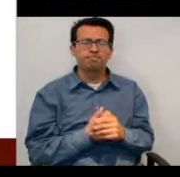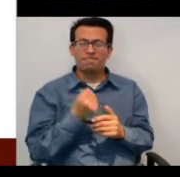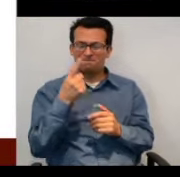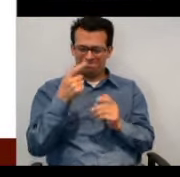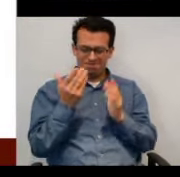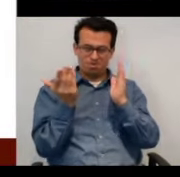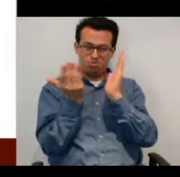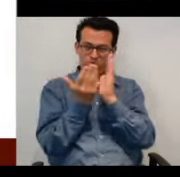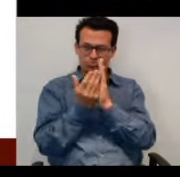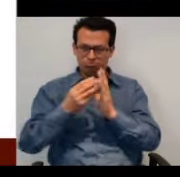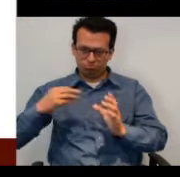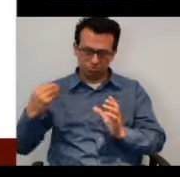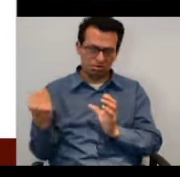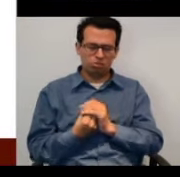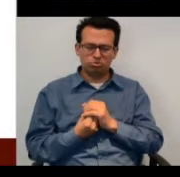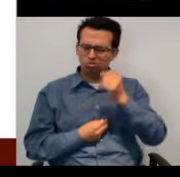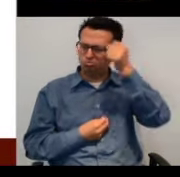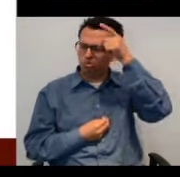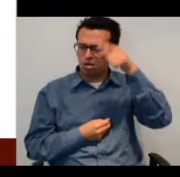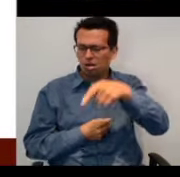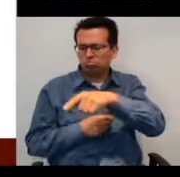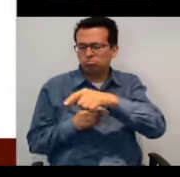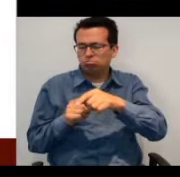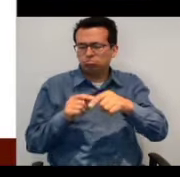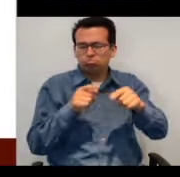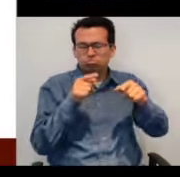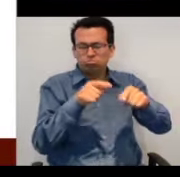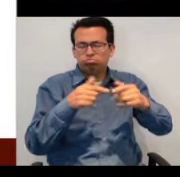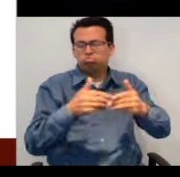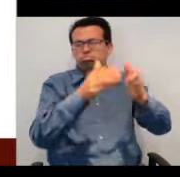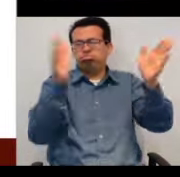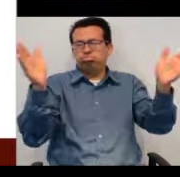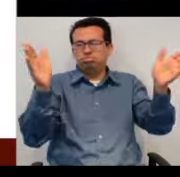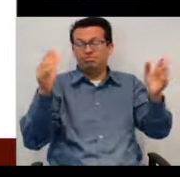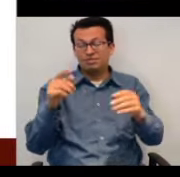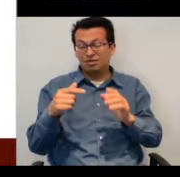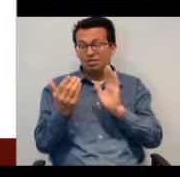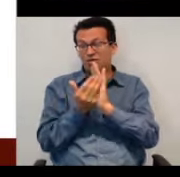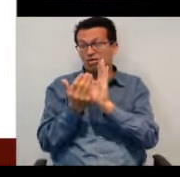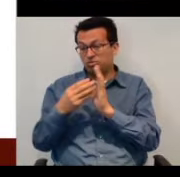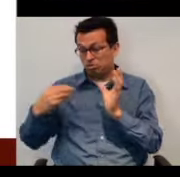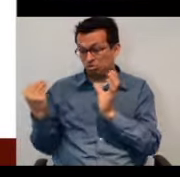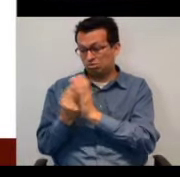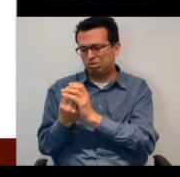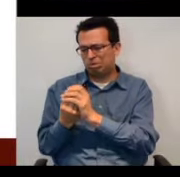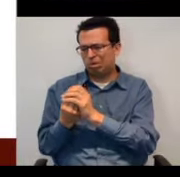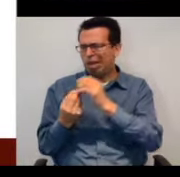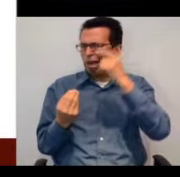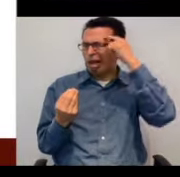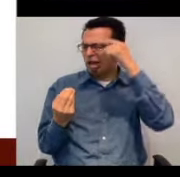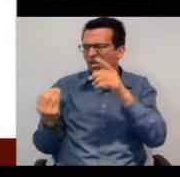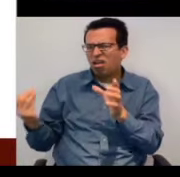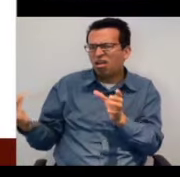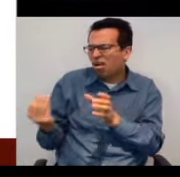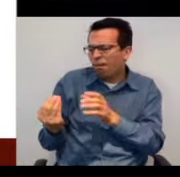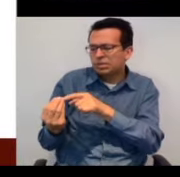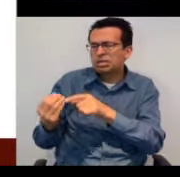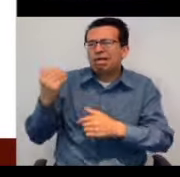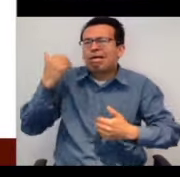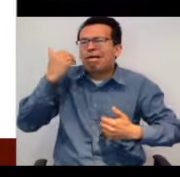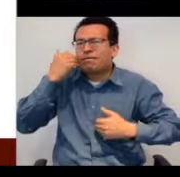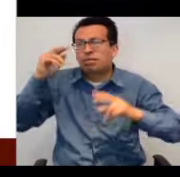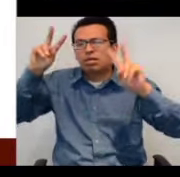que patologicemos de alguna manera la diferencia y que lo volvamos una especie de submundo entre